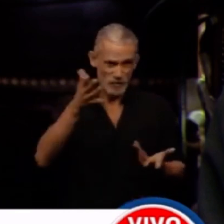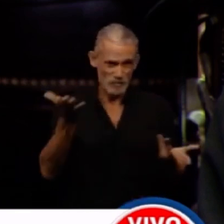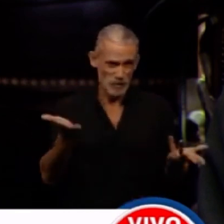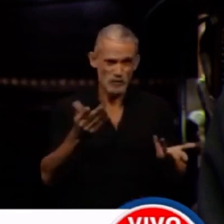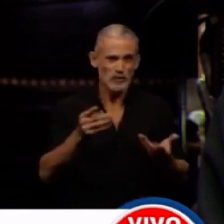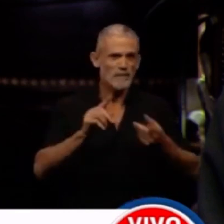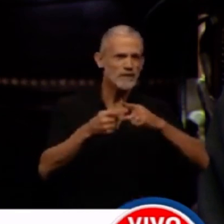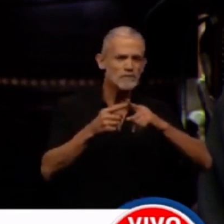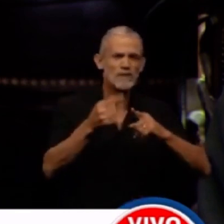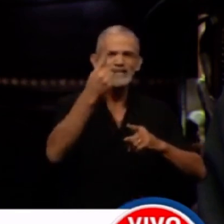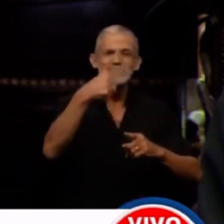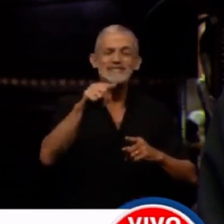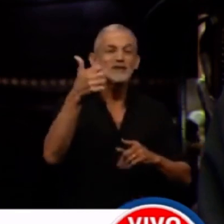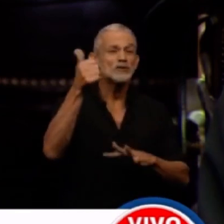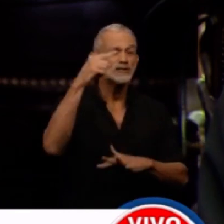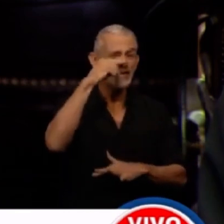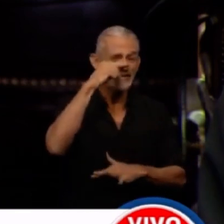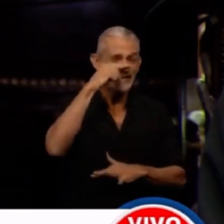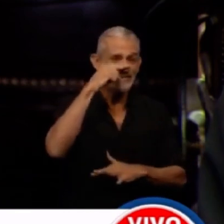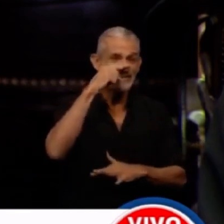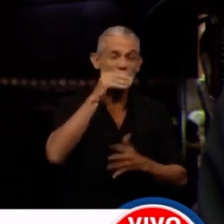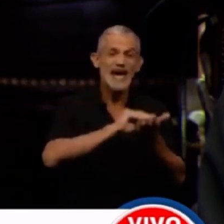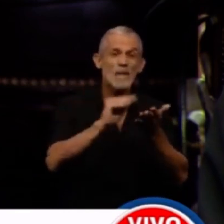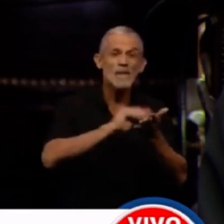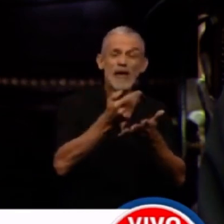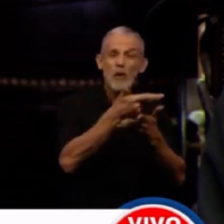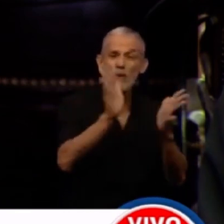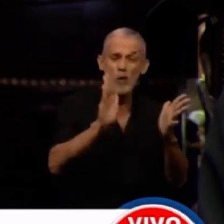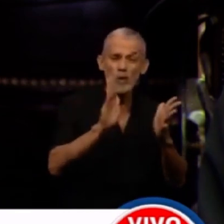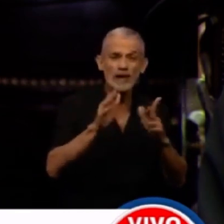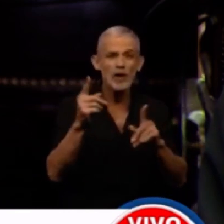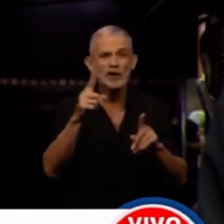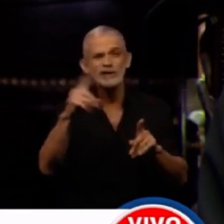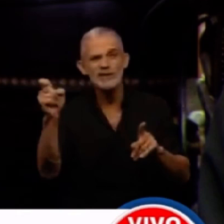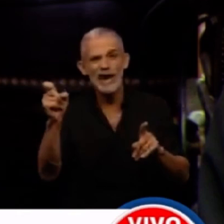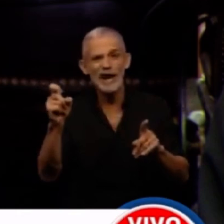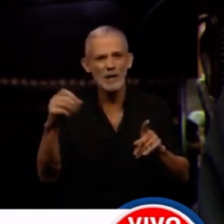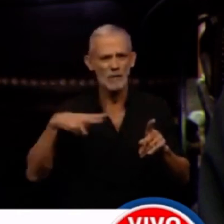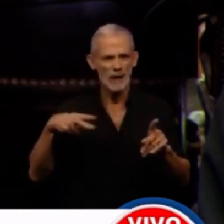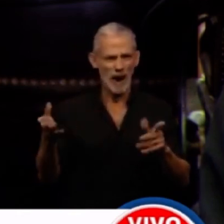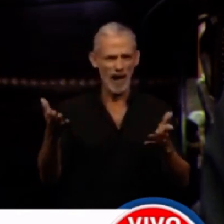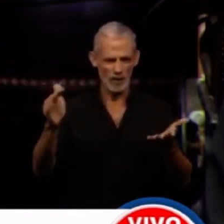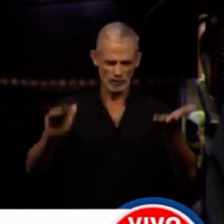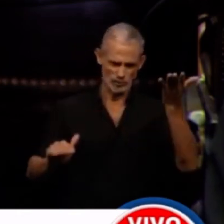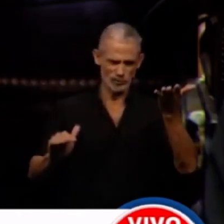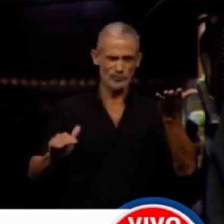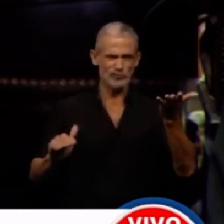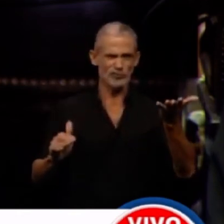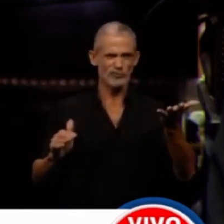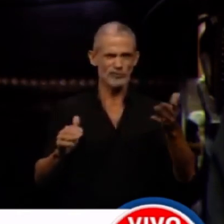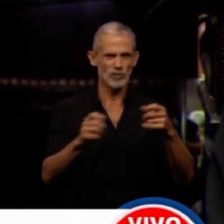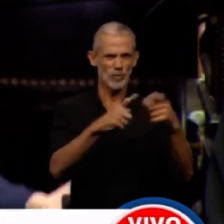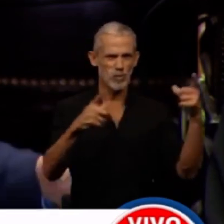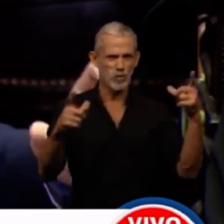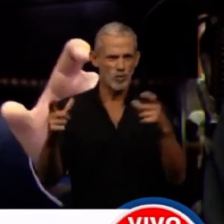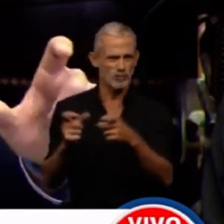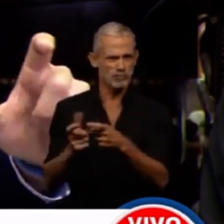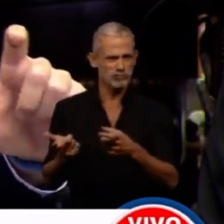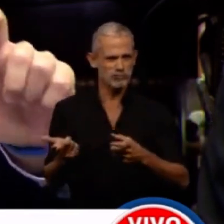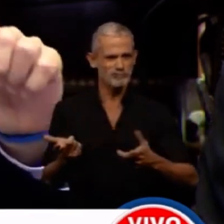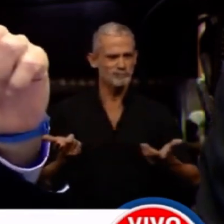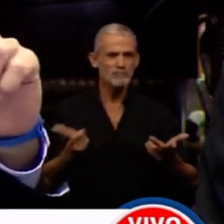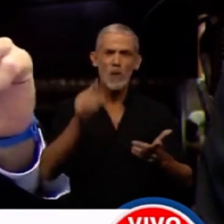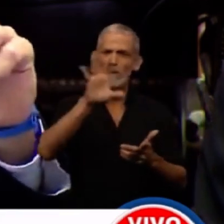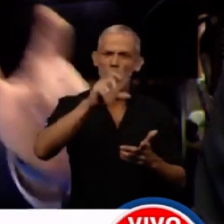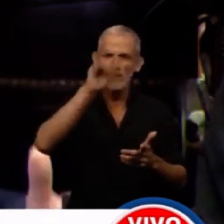de 167 empleados públicos por cada 100 empleados privados, señor presidente. Una provincia